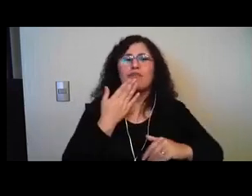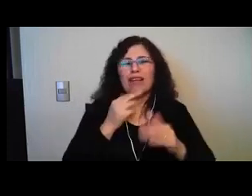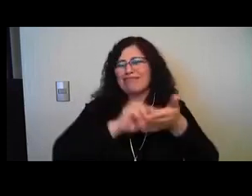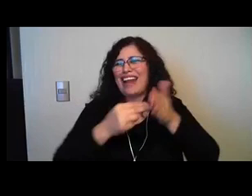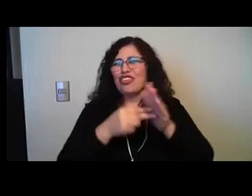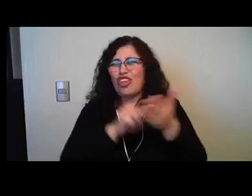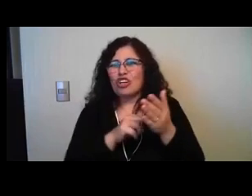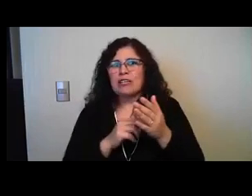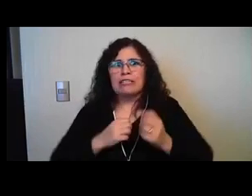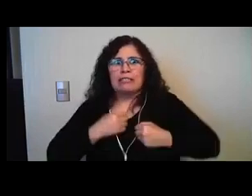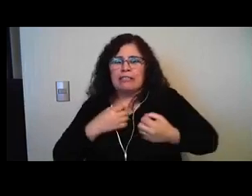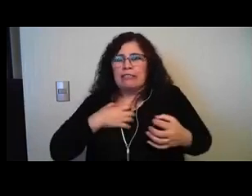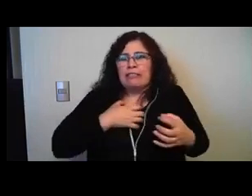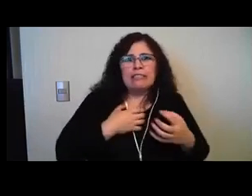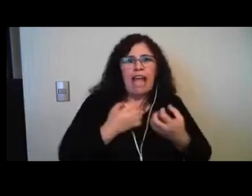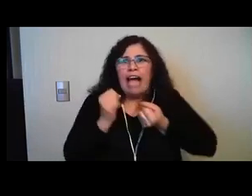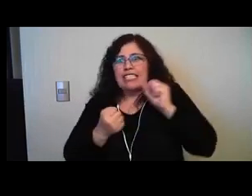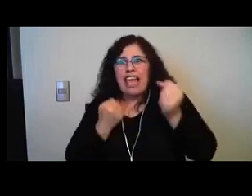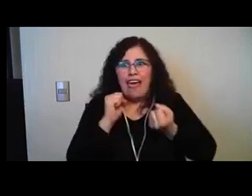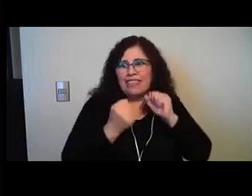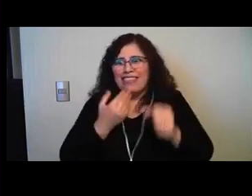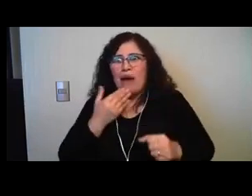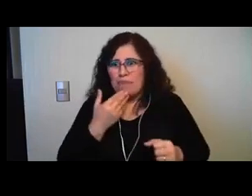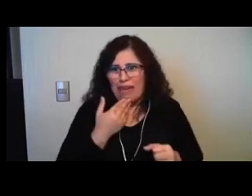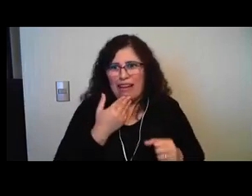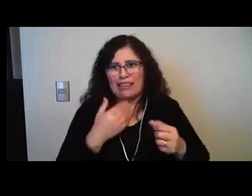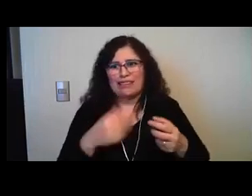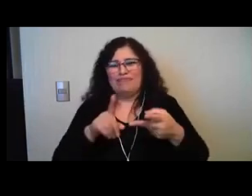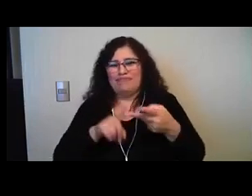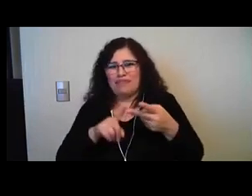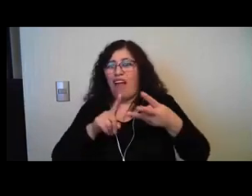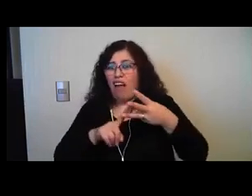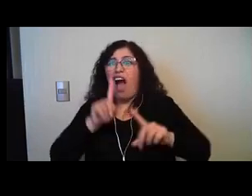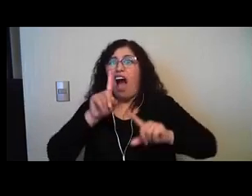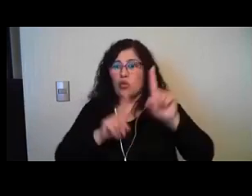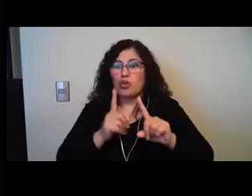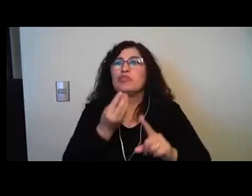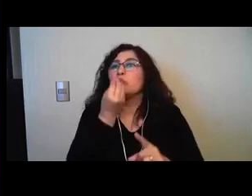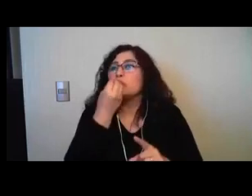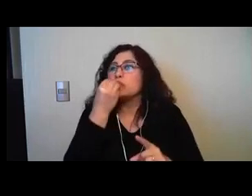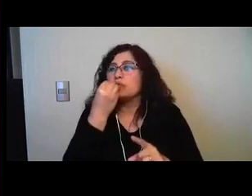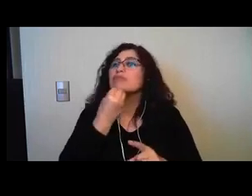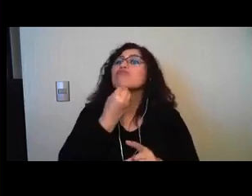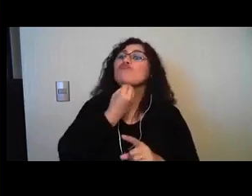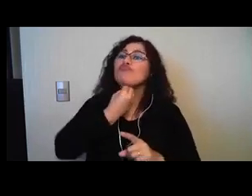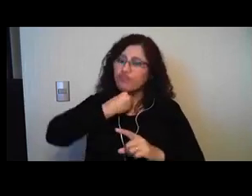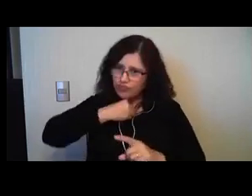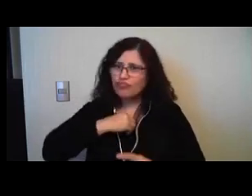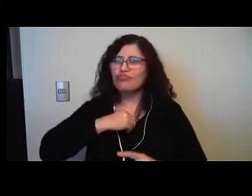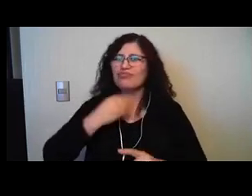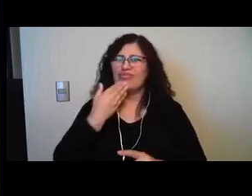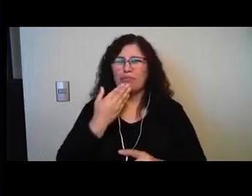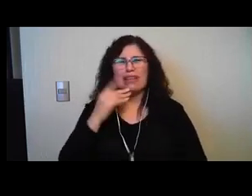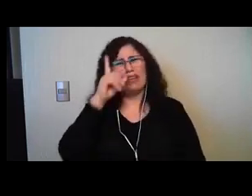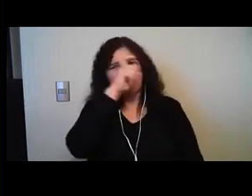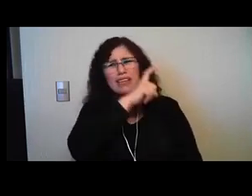¿ya? Algunos pacientes tienen problemas en etapas más avanzadas de deglución, dificultades para ingerir o comer comida,